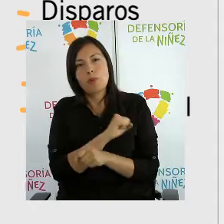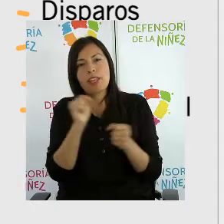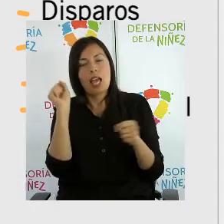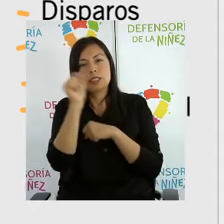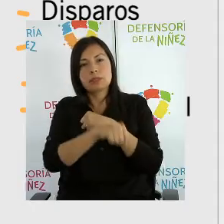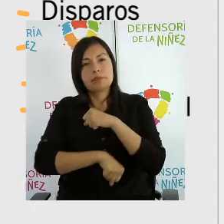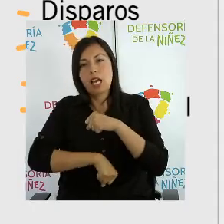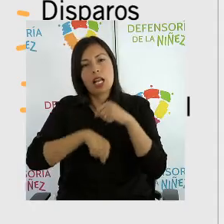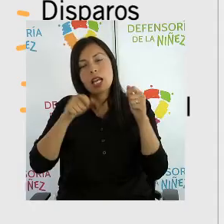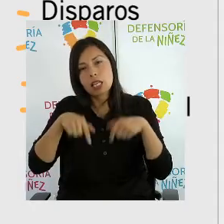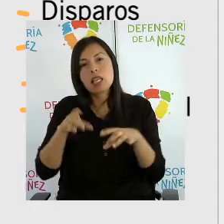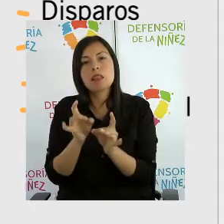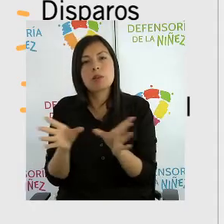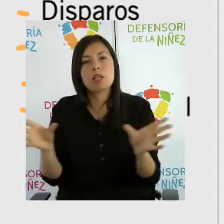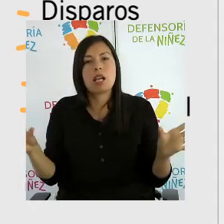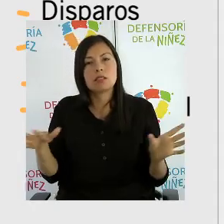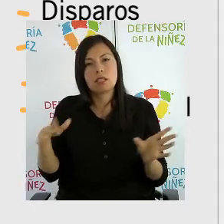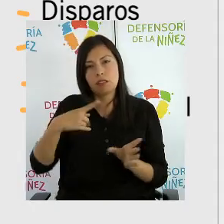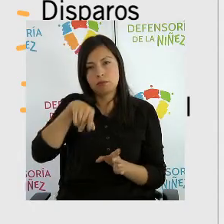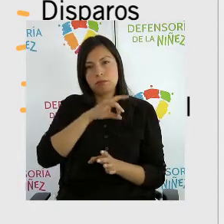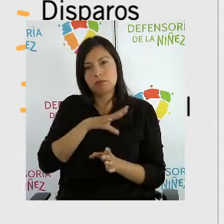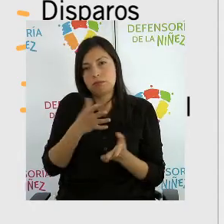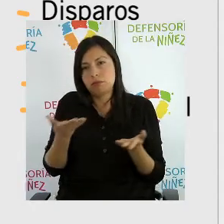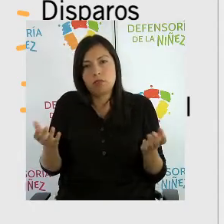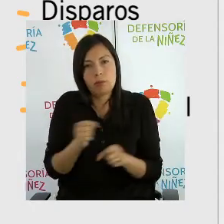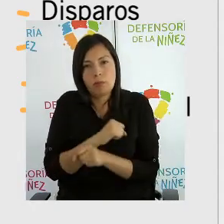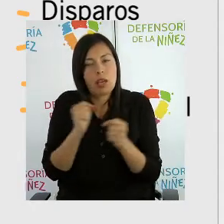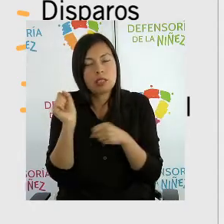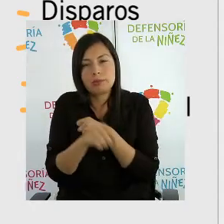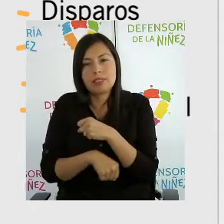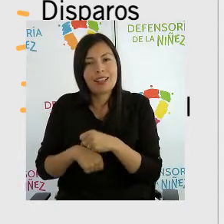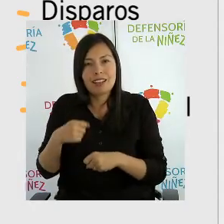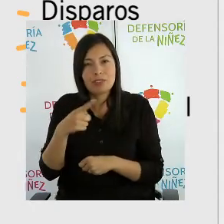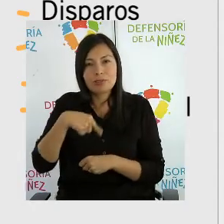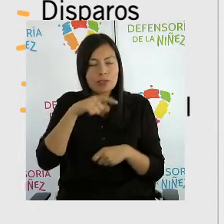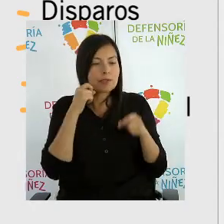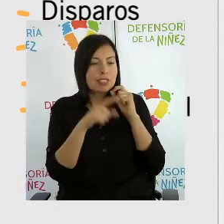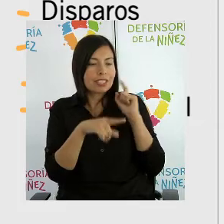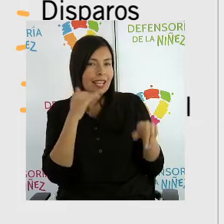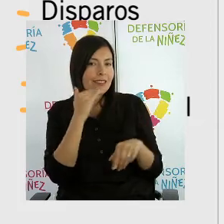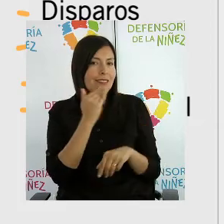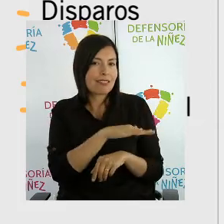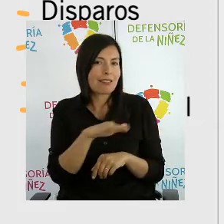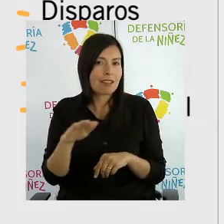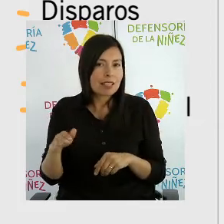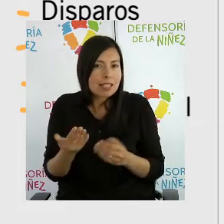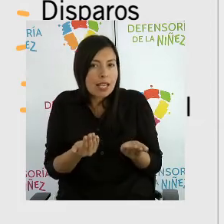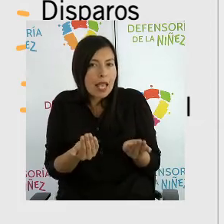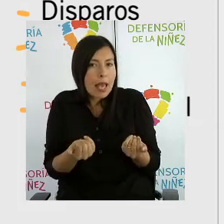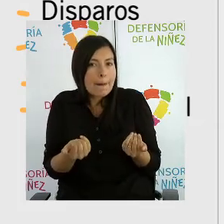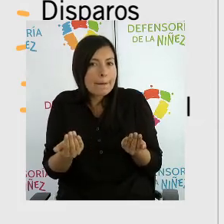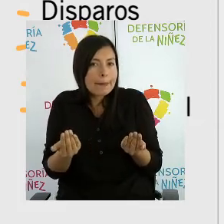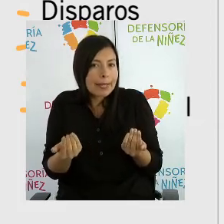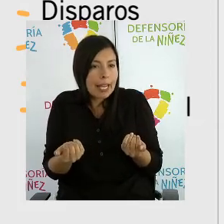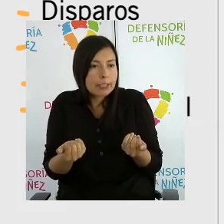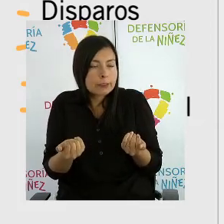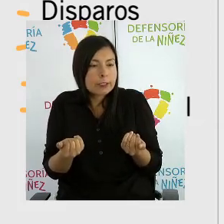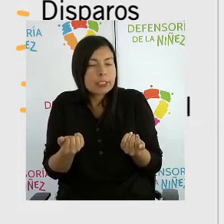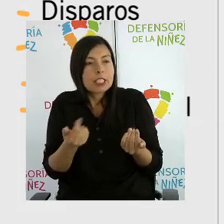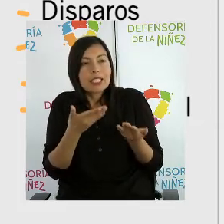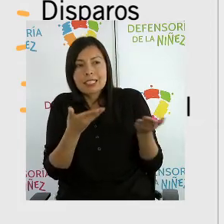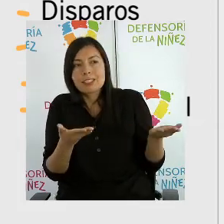una democracia como la nuestra, y que obviamente como Defensoría de la Niñez nosotros esperamos que se detenga cuanto